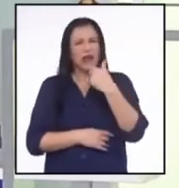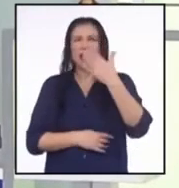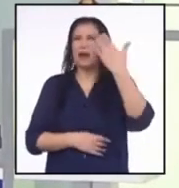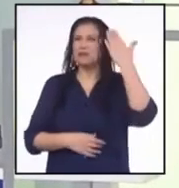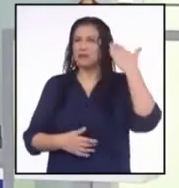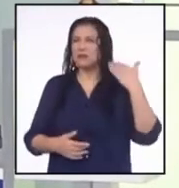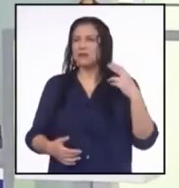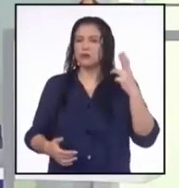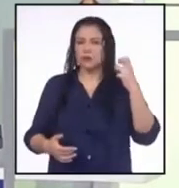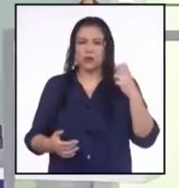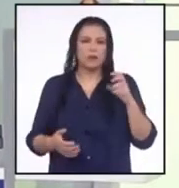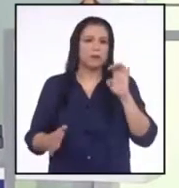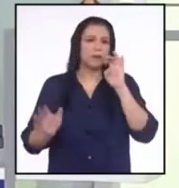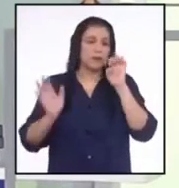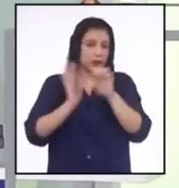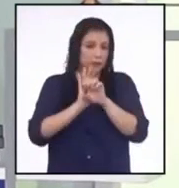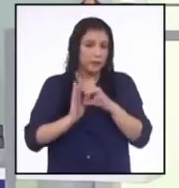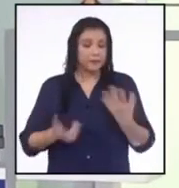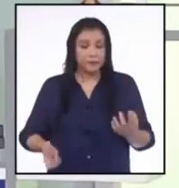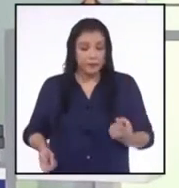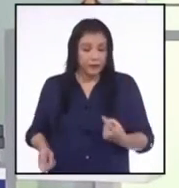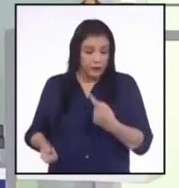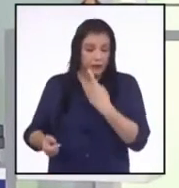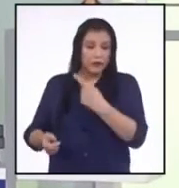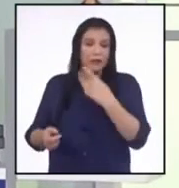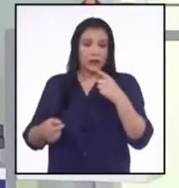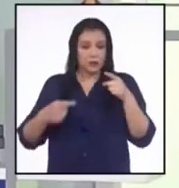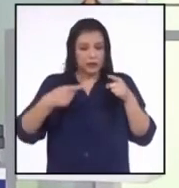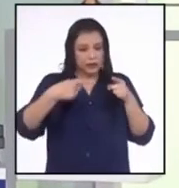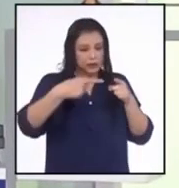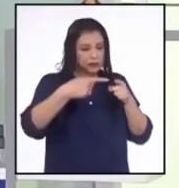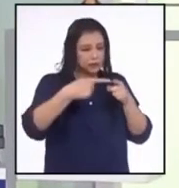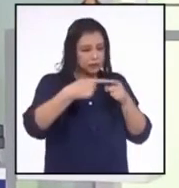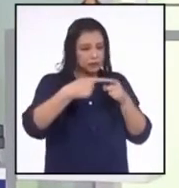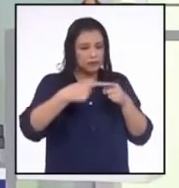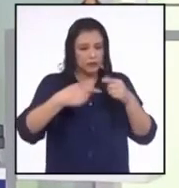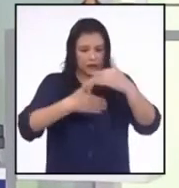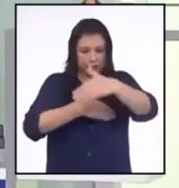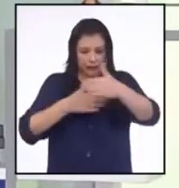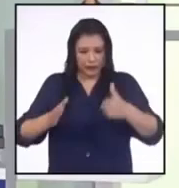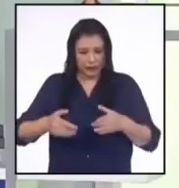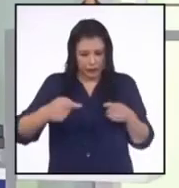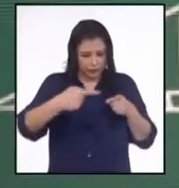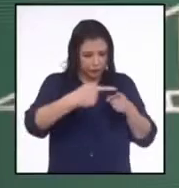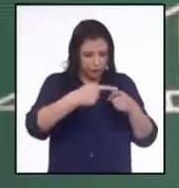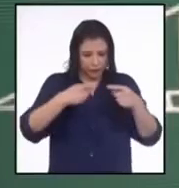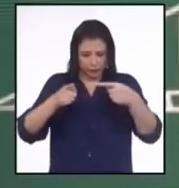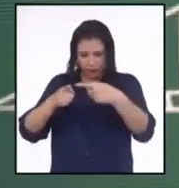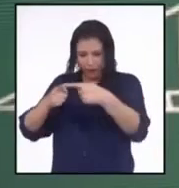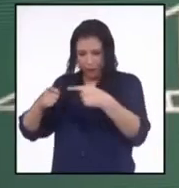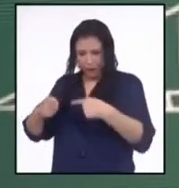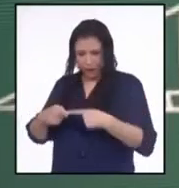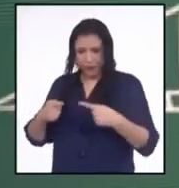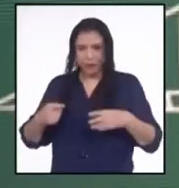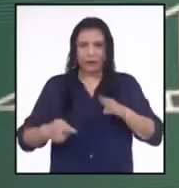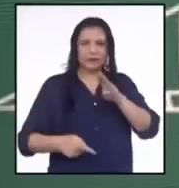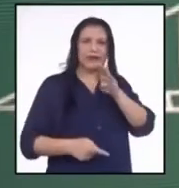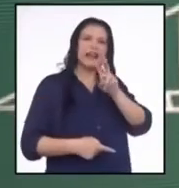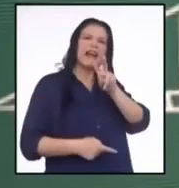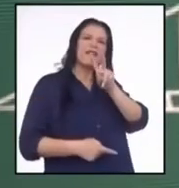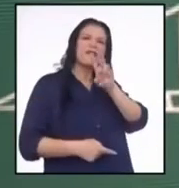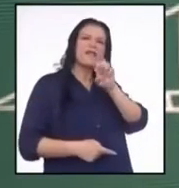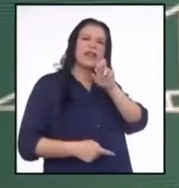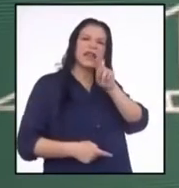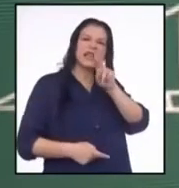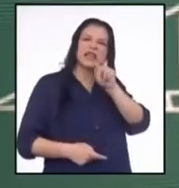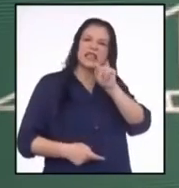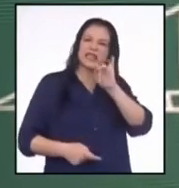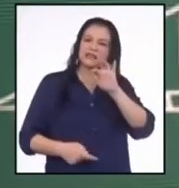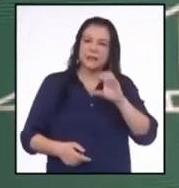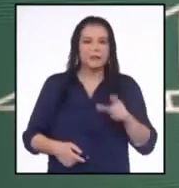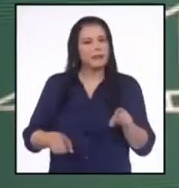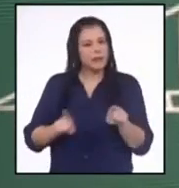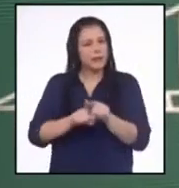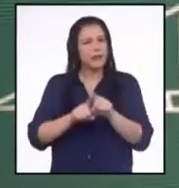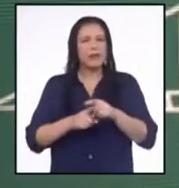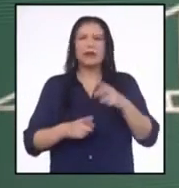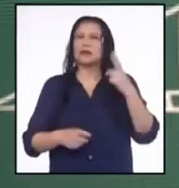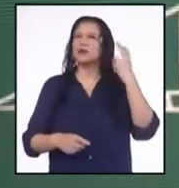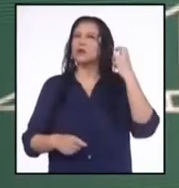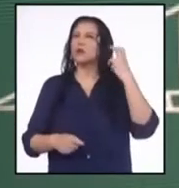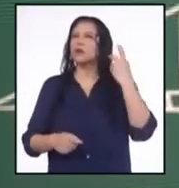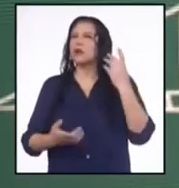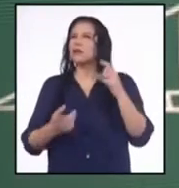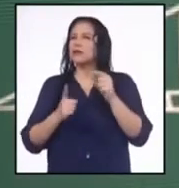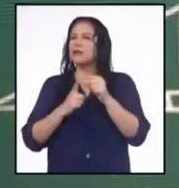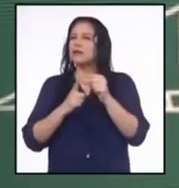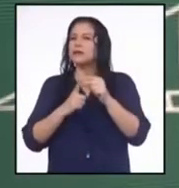algunas veces. Por ejemplo, cada una de las esquinas de una caja se dice que es el vértice. Hablando de términos raros, también he escuchado